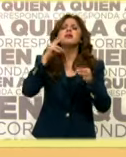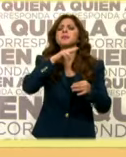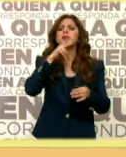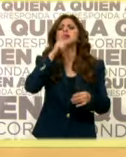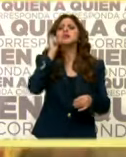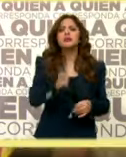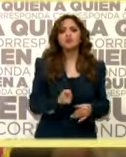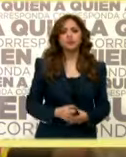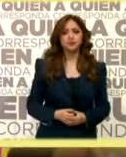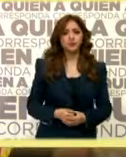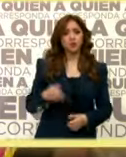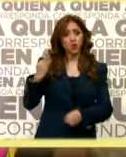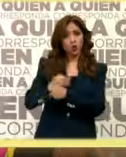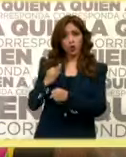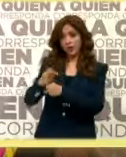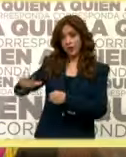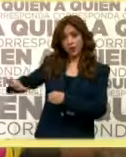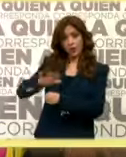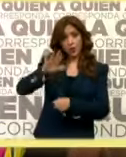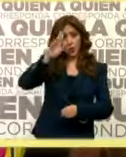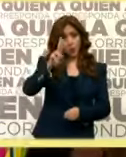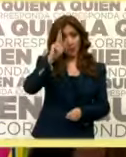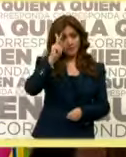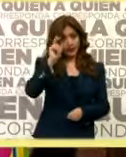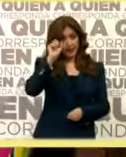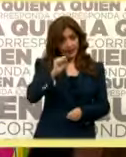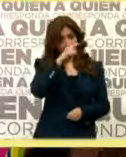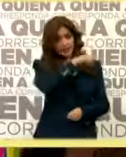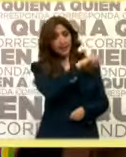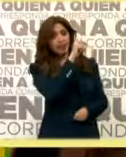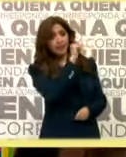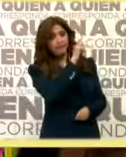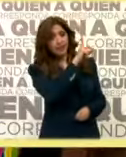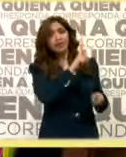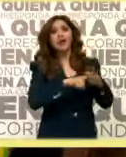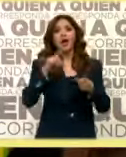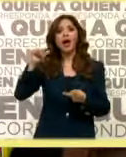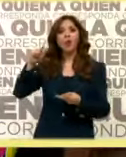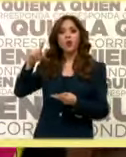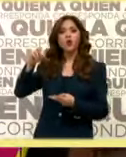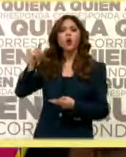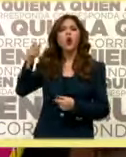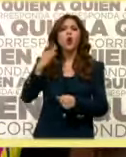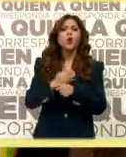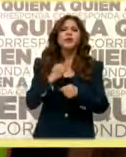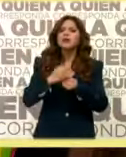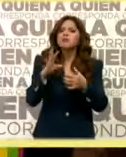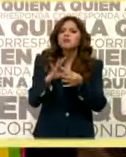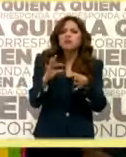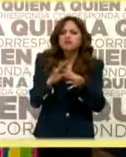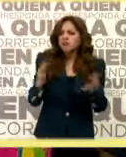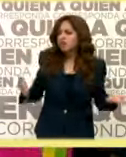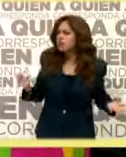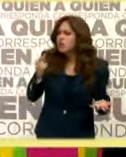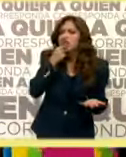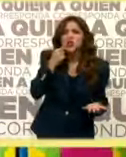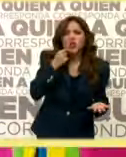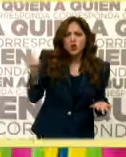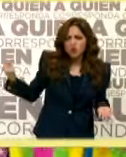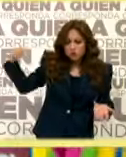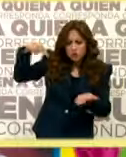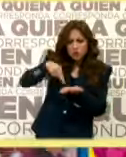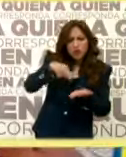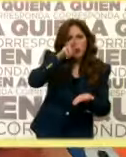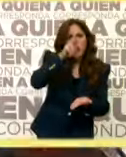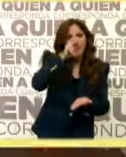estamos en el stand de UPS y estoy con David López y Antonio Hernández. Cuéntanos, Antonio, ¿qué pueden hacer los niños que llegan aquí a la villa en el